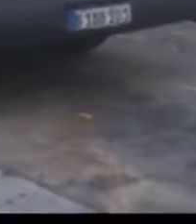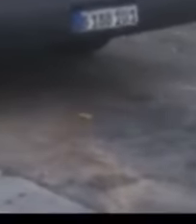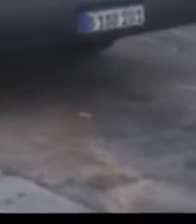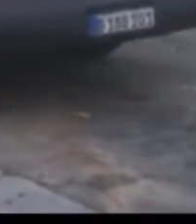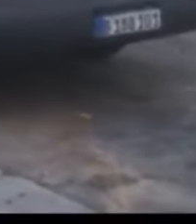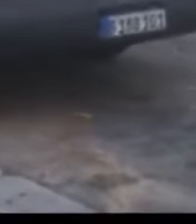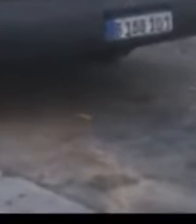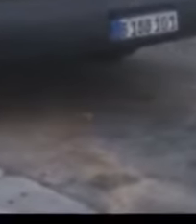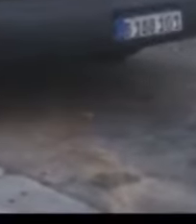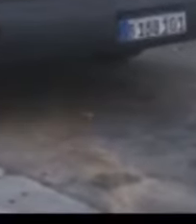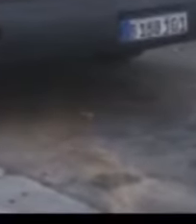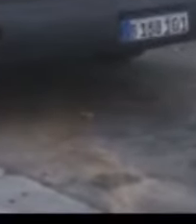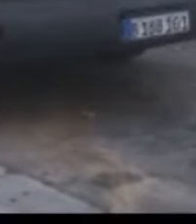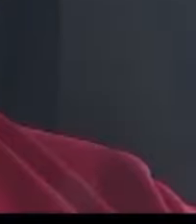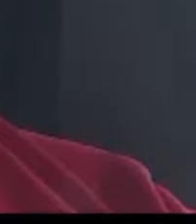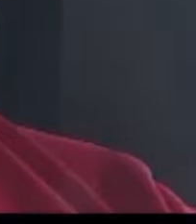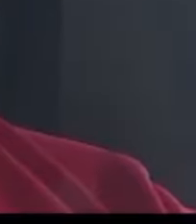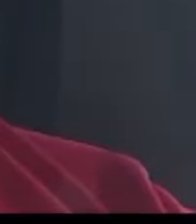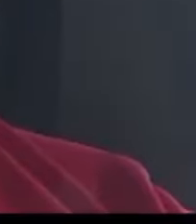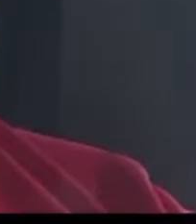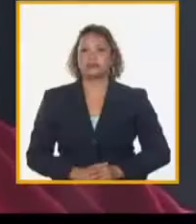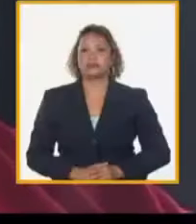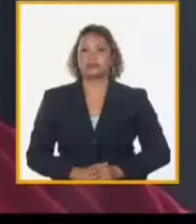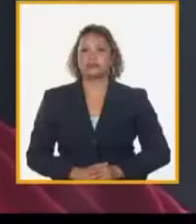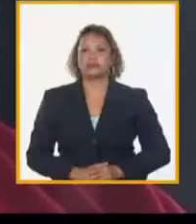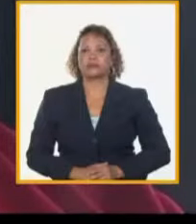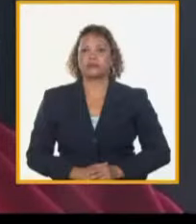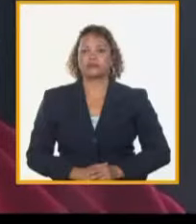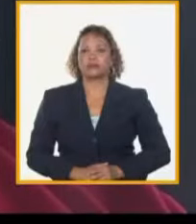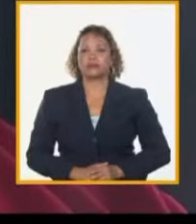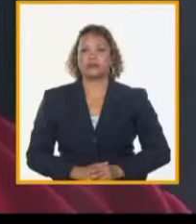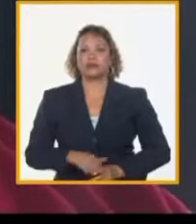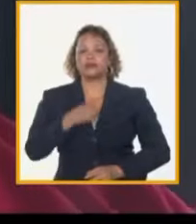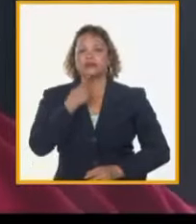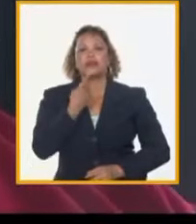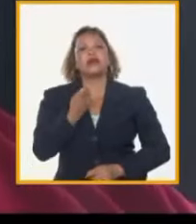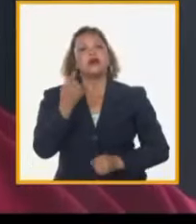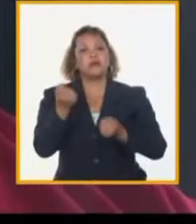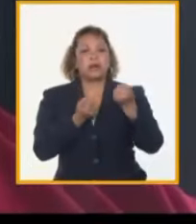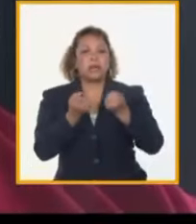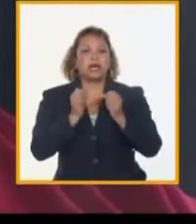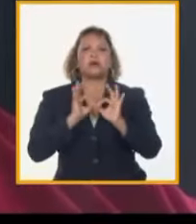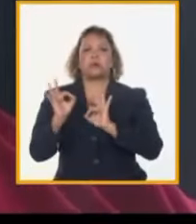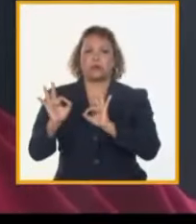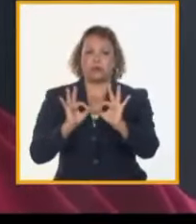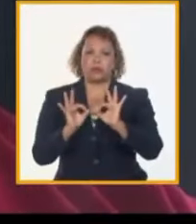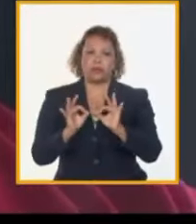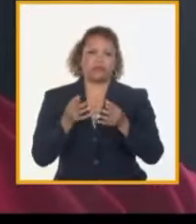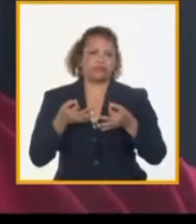OSTE Empresa Carga y Pasaje. Tengo mucha comodidad a manejar y